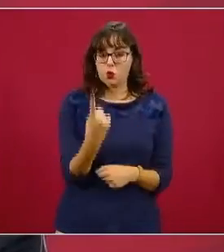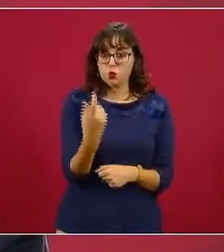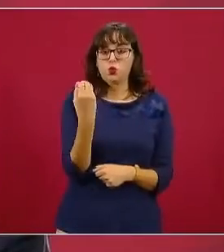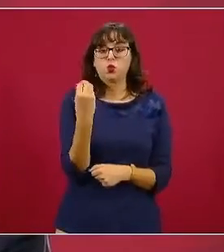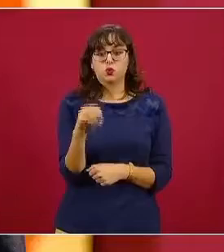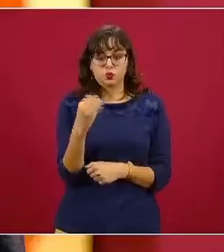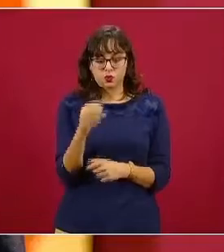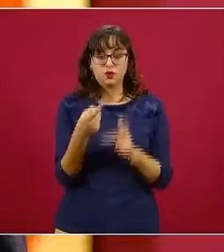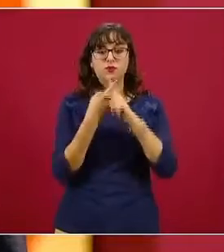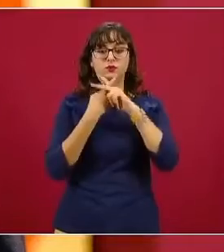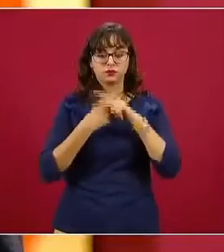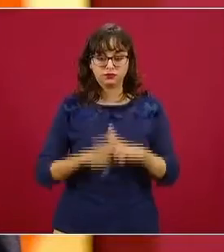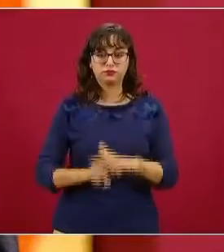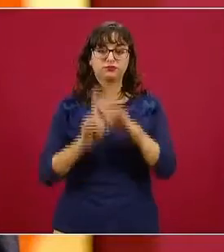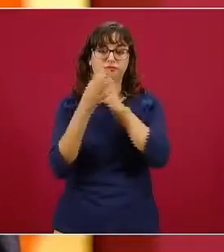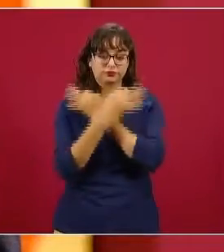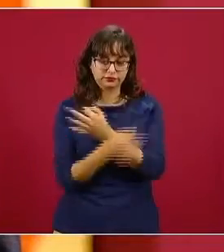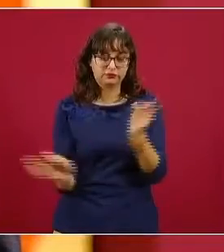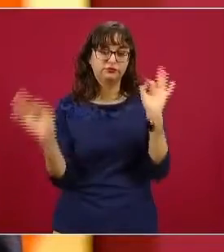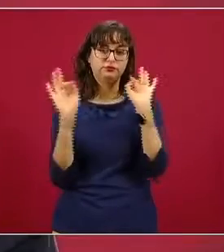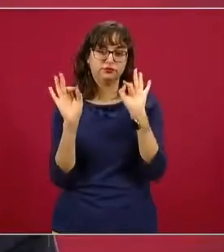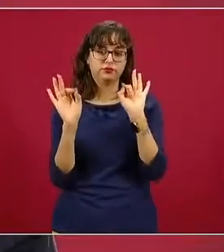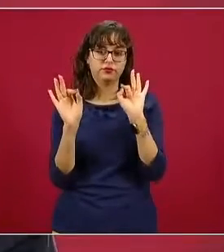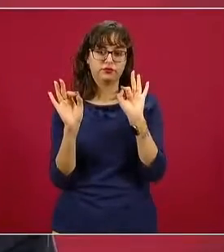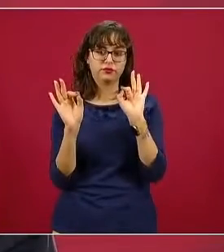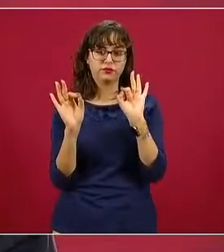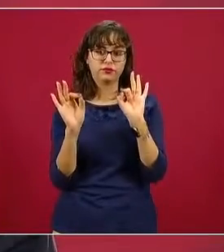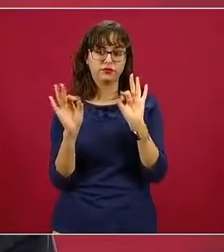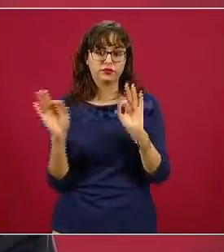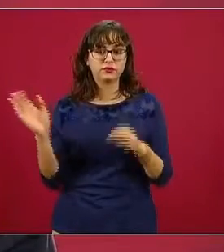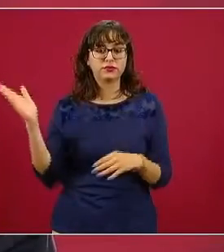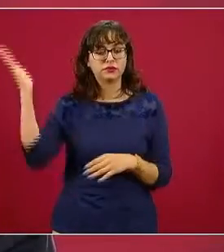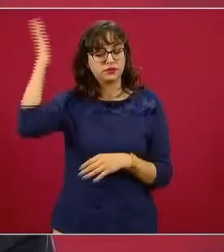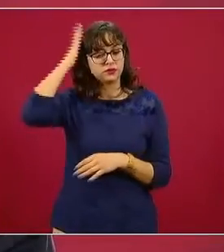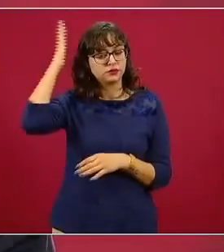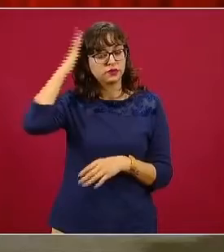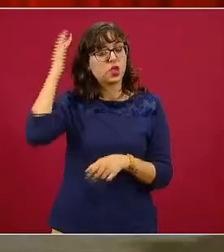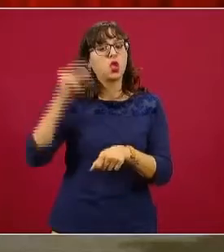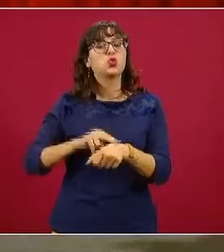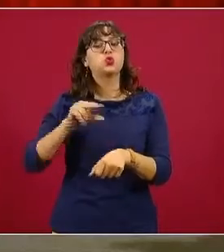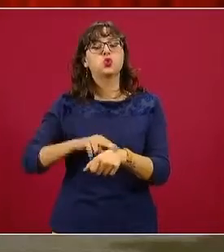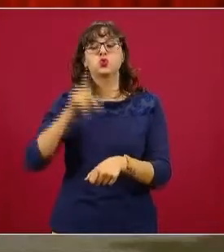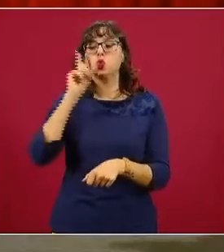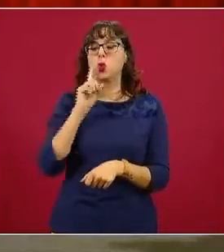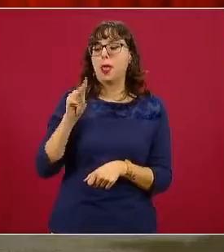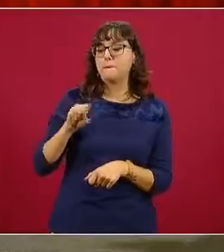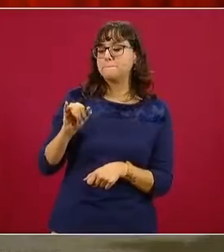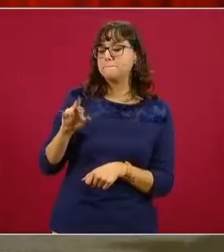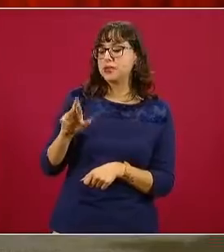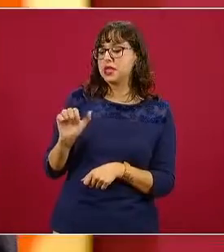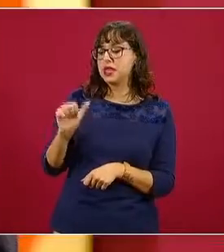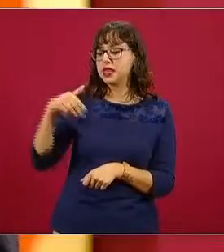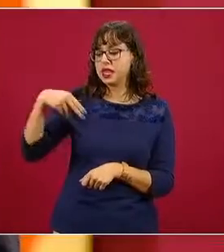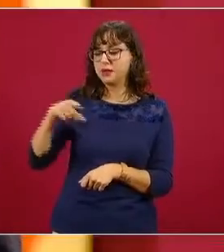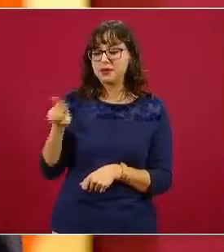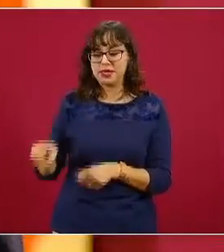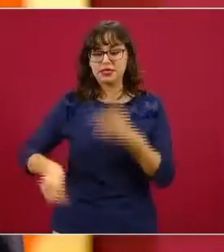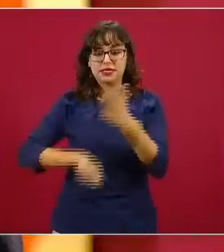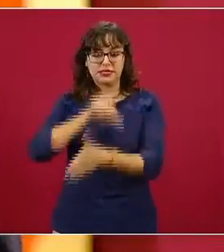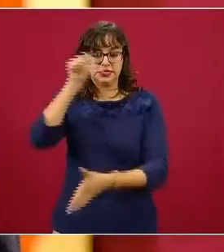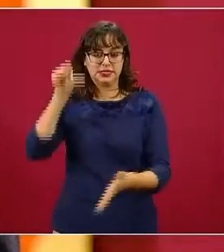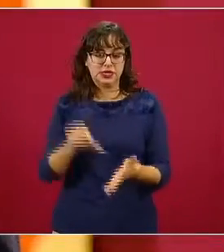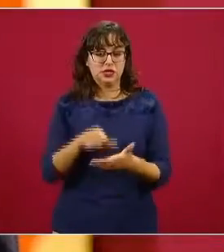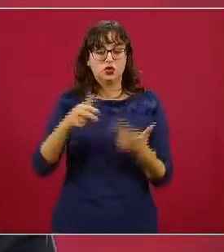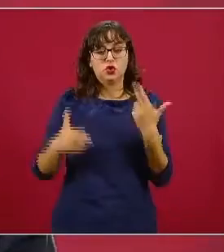octubre iniciaremos aquí con el liderazgo de la doctora Miriam Veras, la directora general del Centro Nacional para la Infancia y